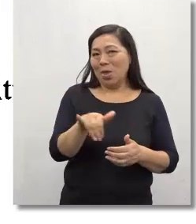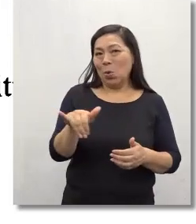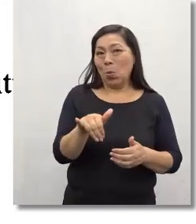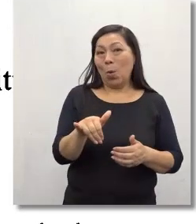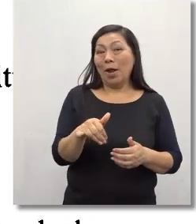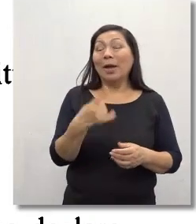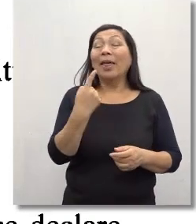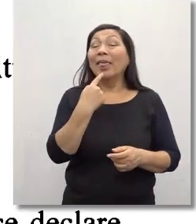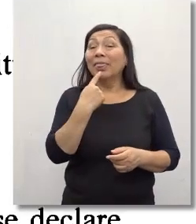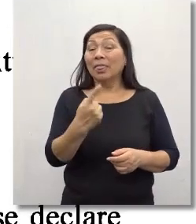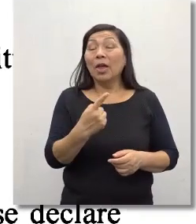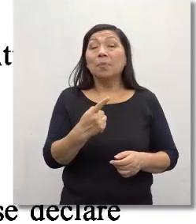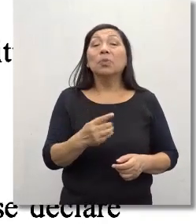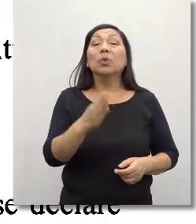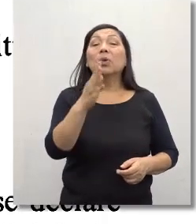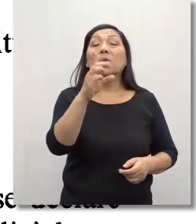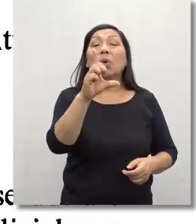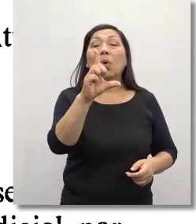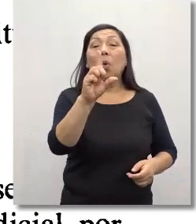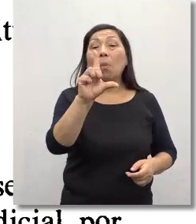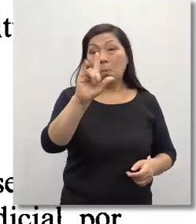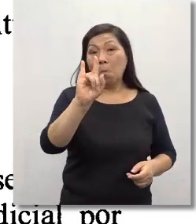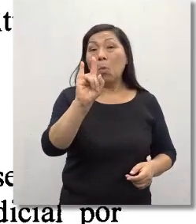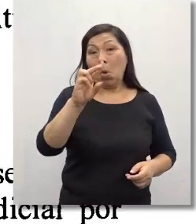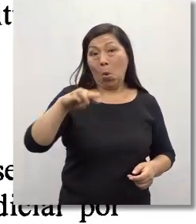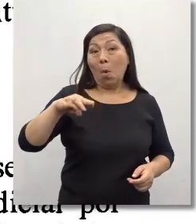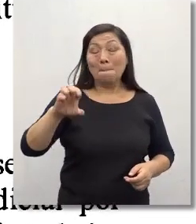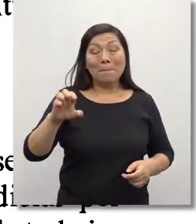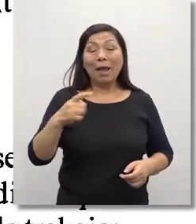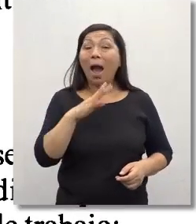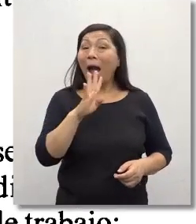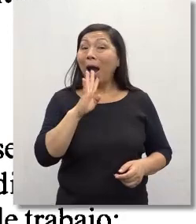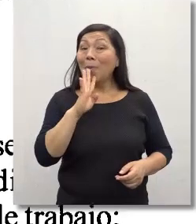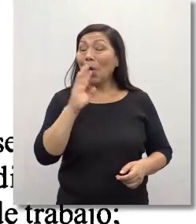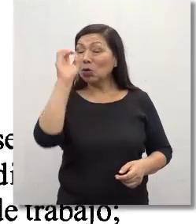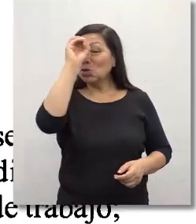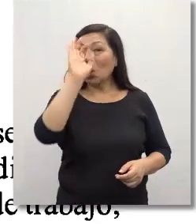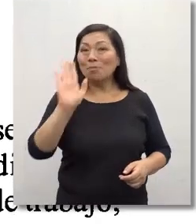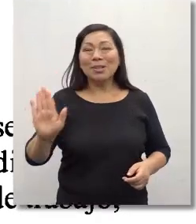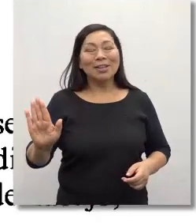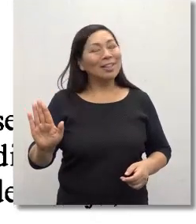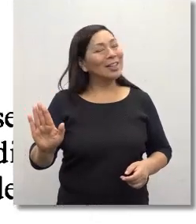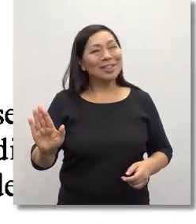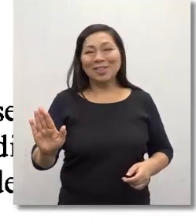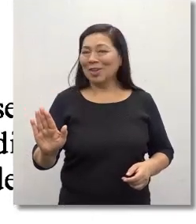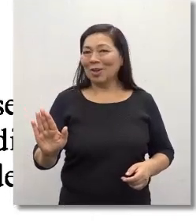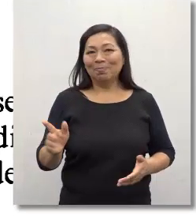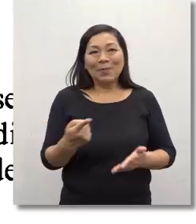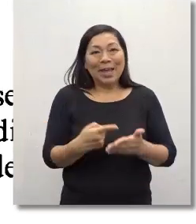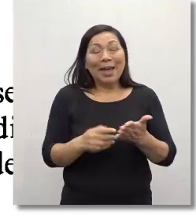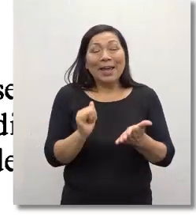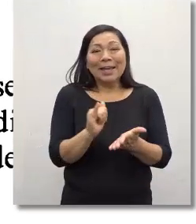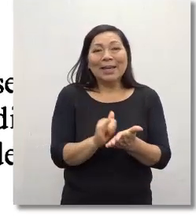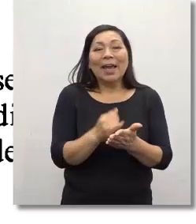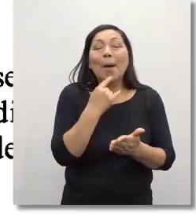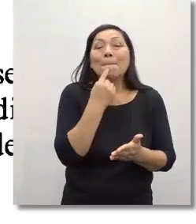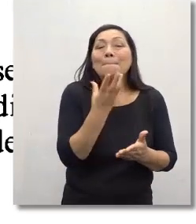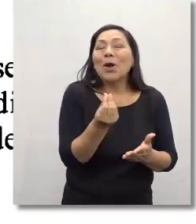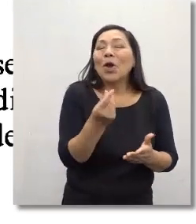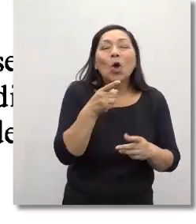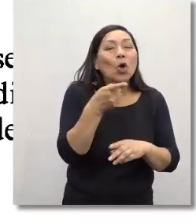el magistrado Ernesto Blume Fortini opinó por declarar fundada la demanda y, en consecuencia,